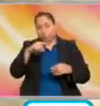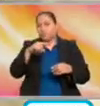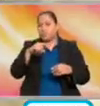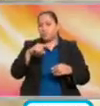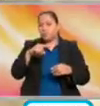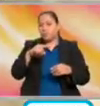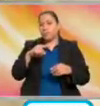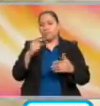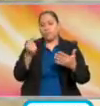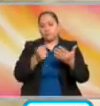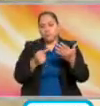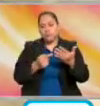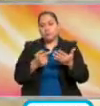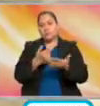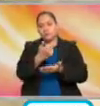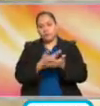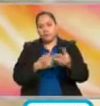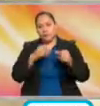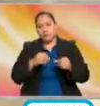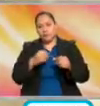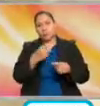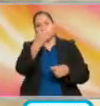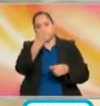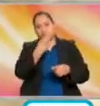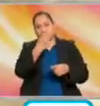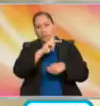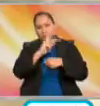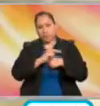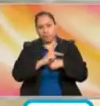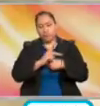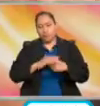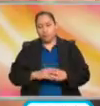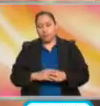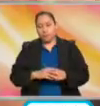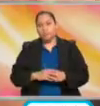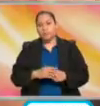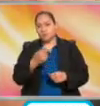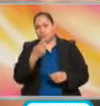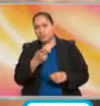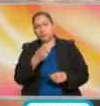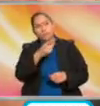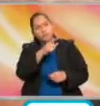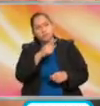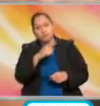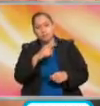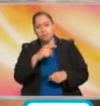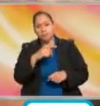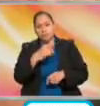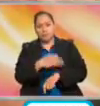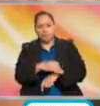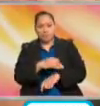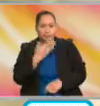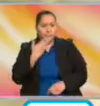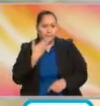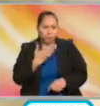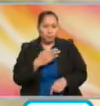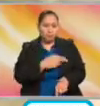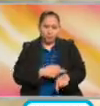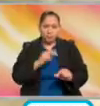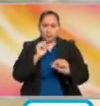la amplia agenda bilateral que tenemos entre los dos países. Así que es un muy buen síntoma, un muy buen símbolo de que se